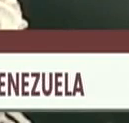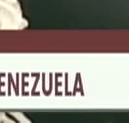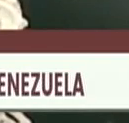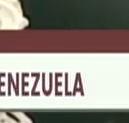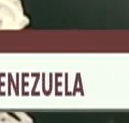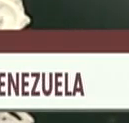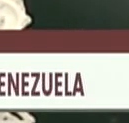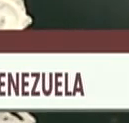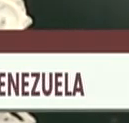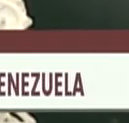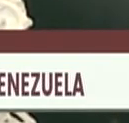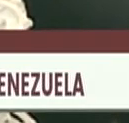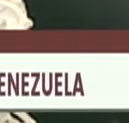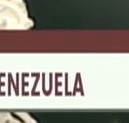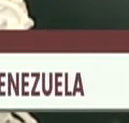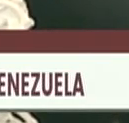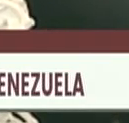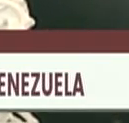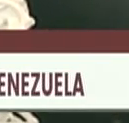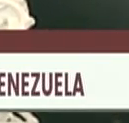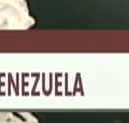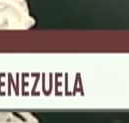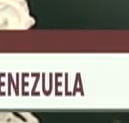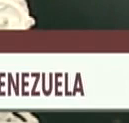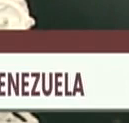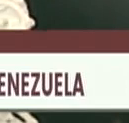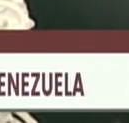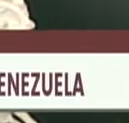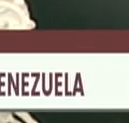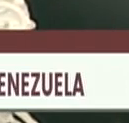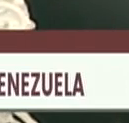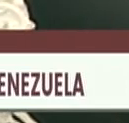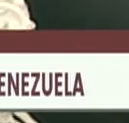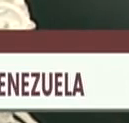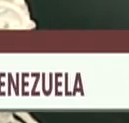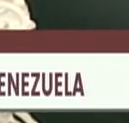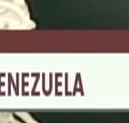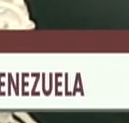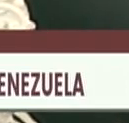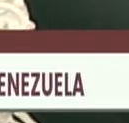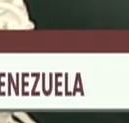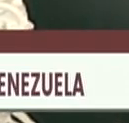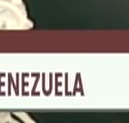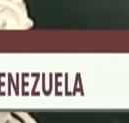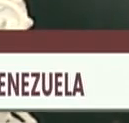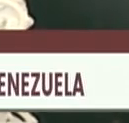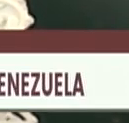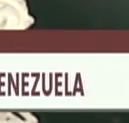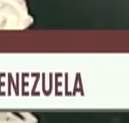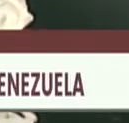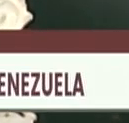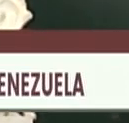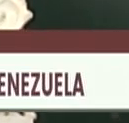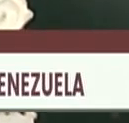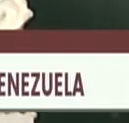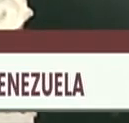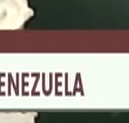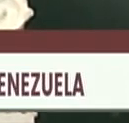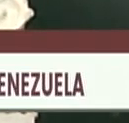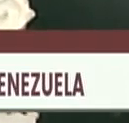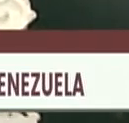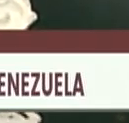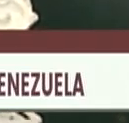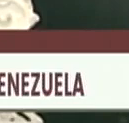político, financiero, comercial, avanzando hacia lo que el presidente Nicolás Maduro Moros ha denominado en diferentes